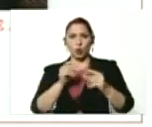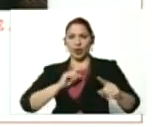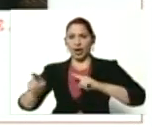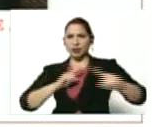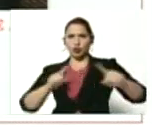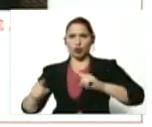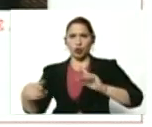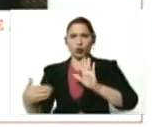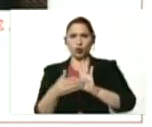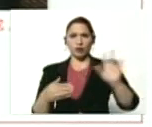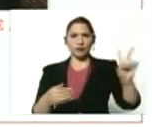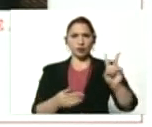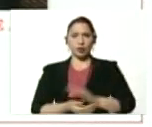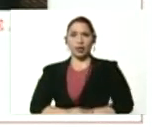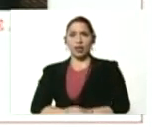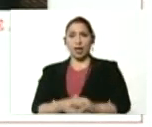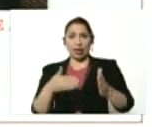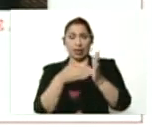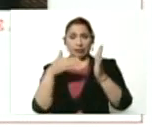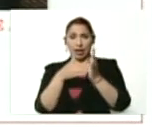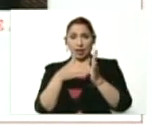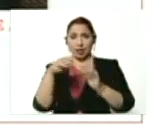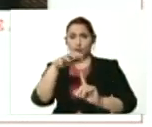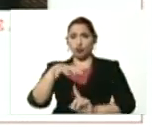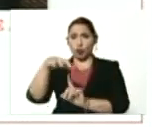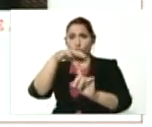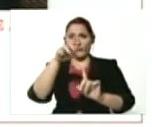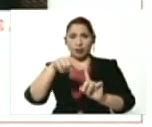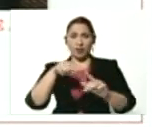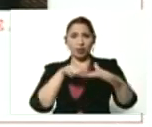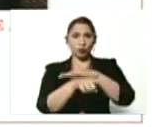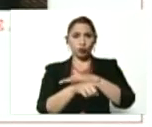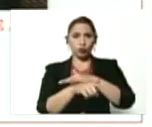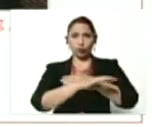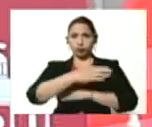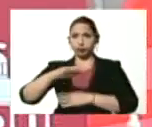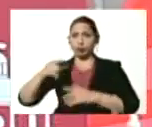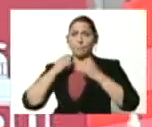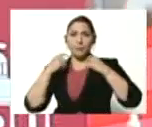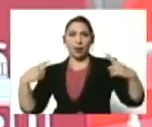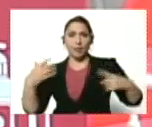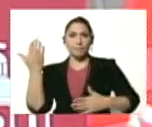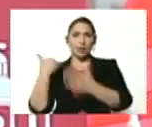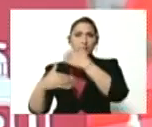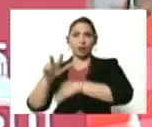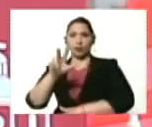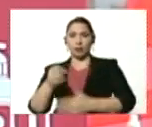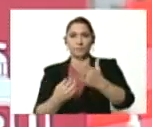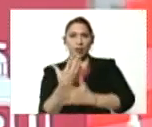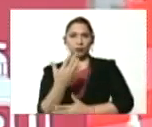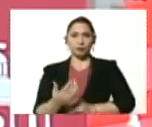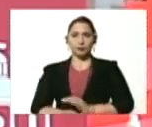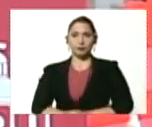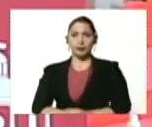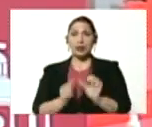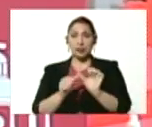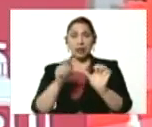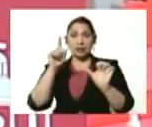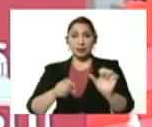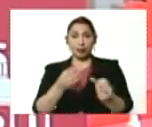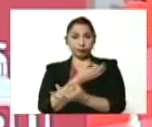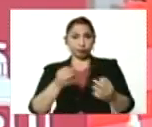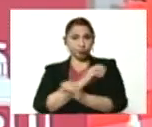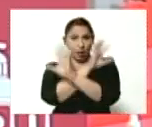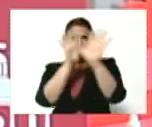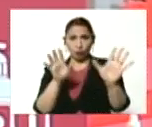incluyeron el ataque con drones y la incursión a las costas de Macuto del pasado 3 de mayo. Queda también perfectamente